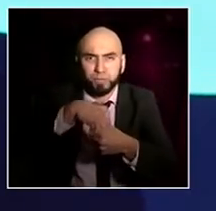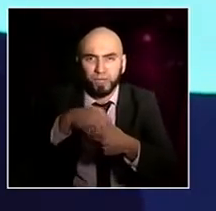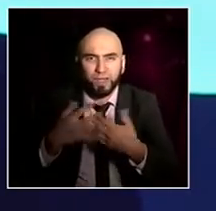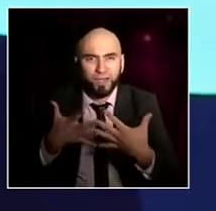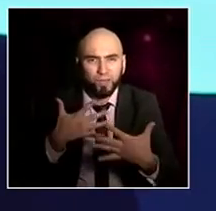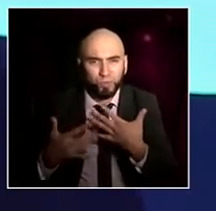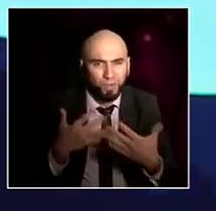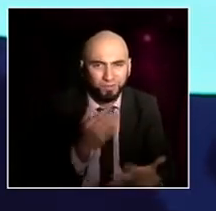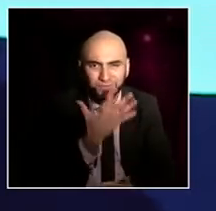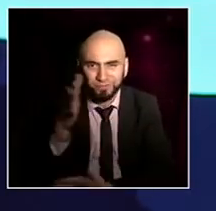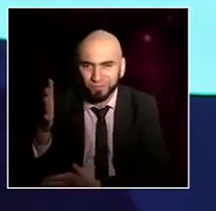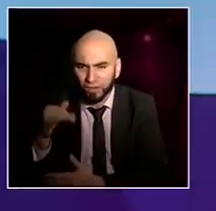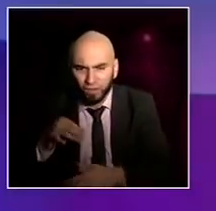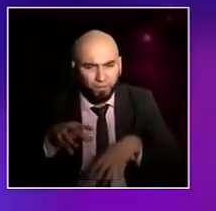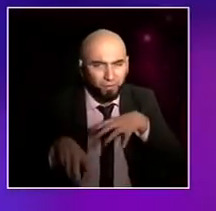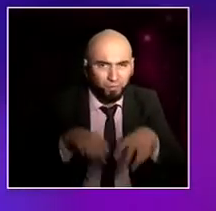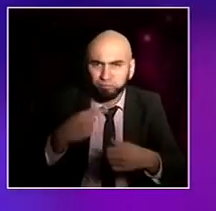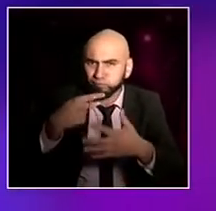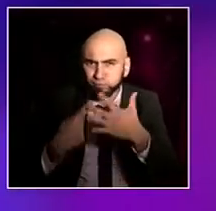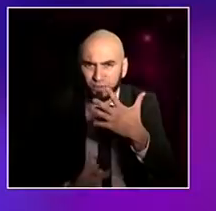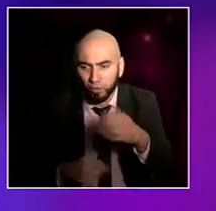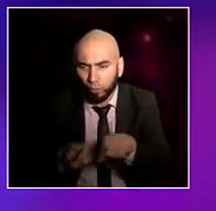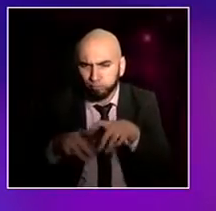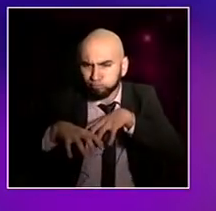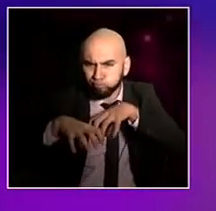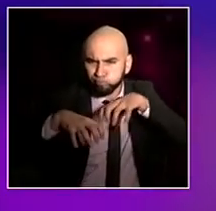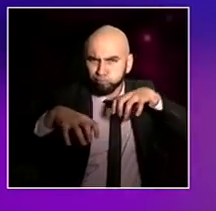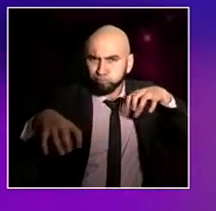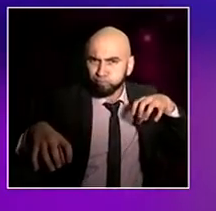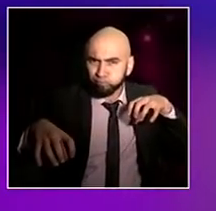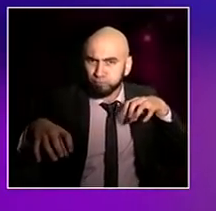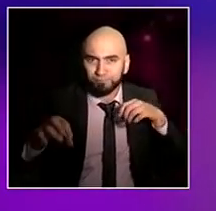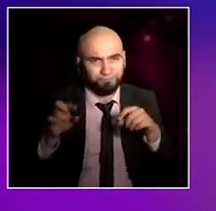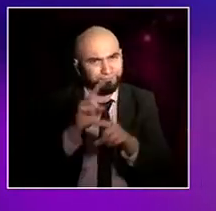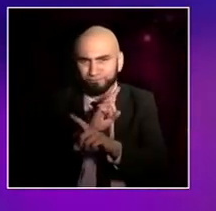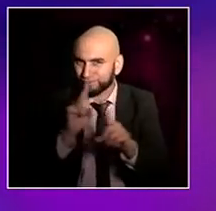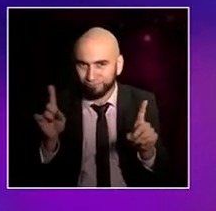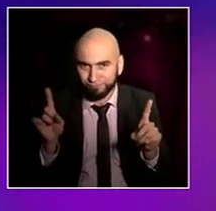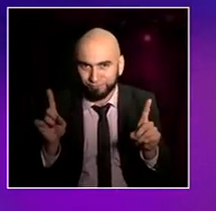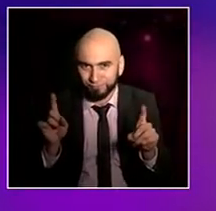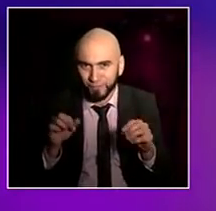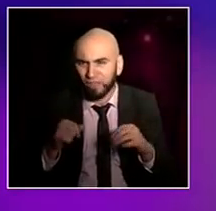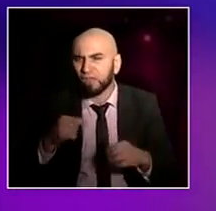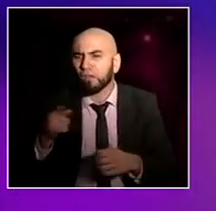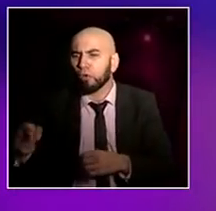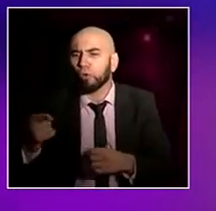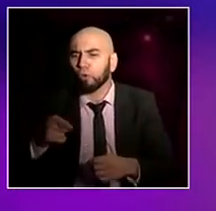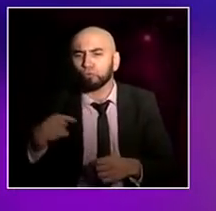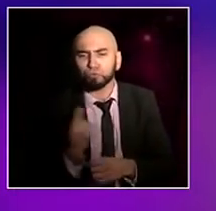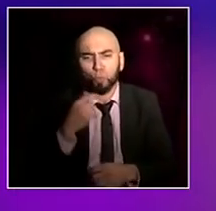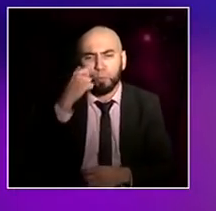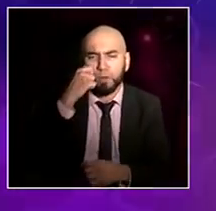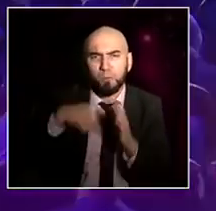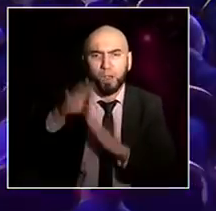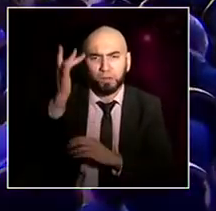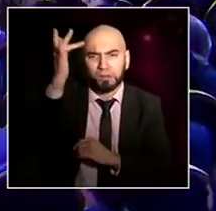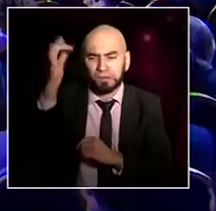nuestras criaturas. Y no como algo separado, algo que depende que nosotros seamos más inteligentes de